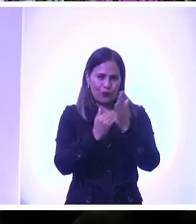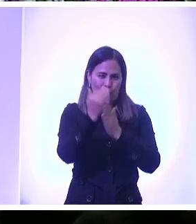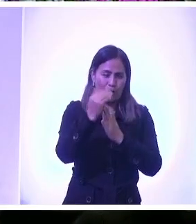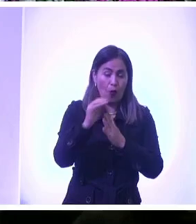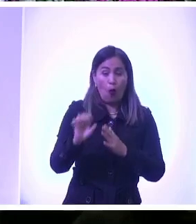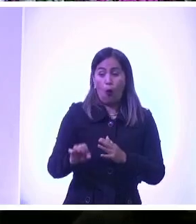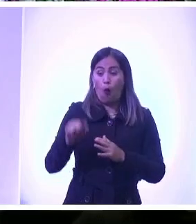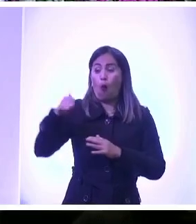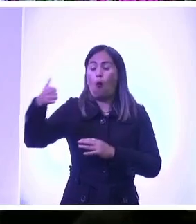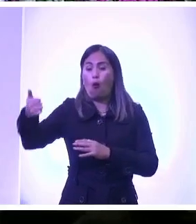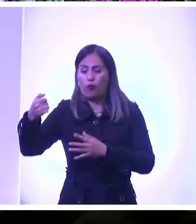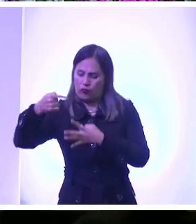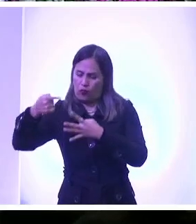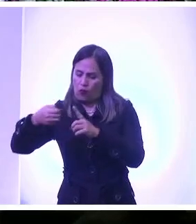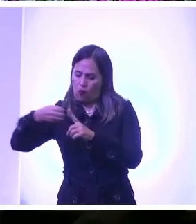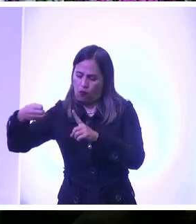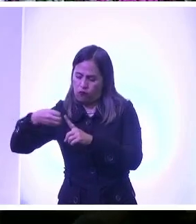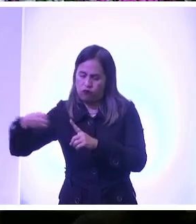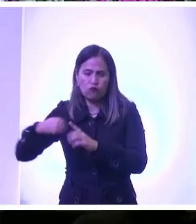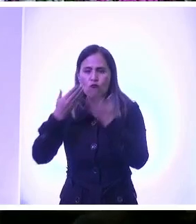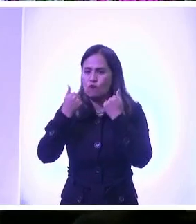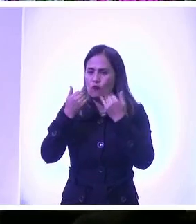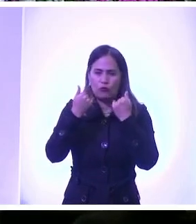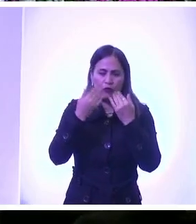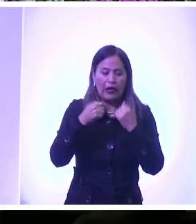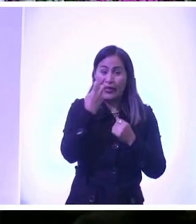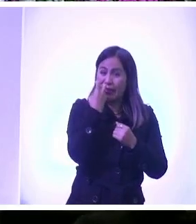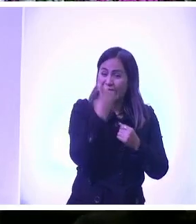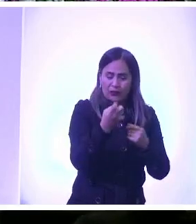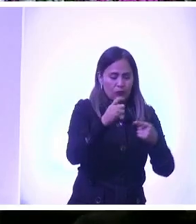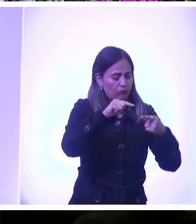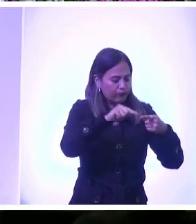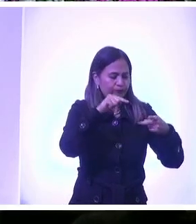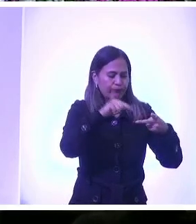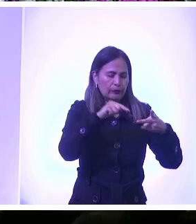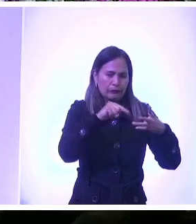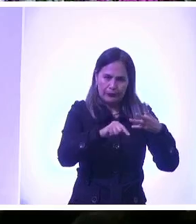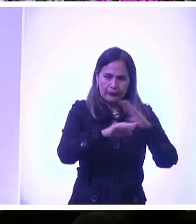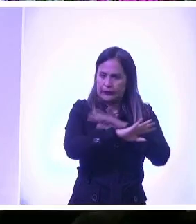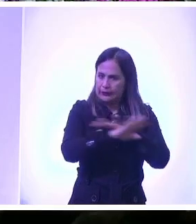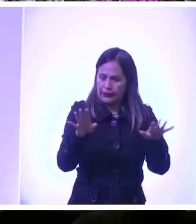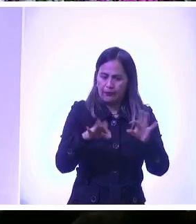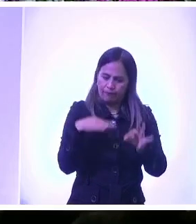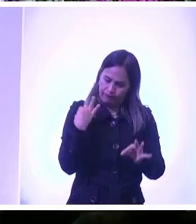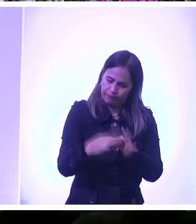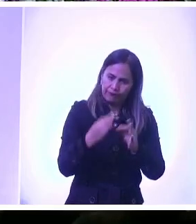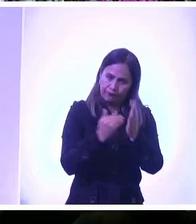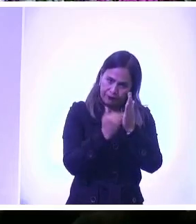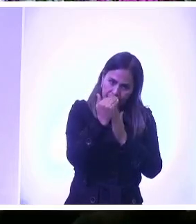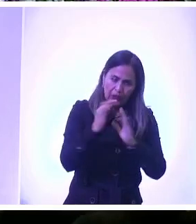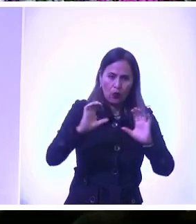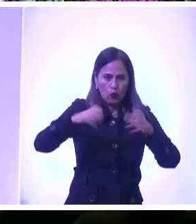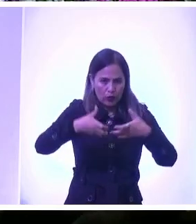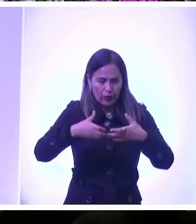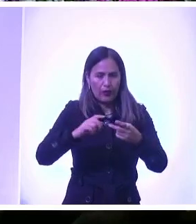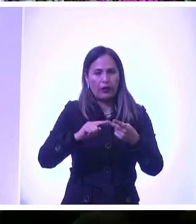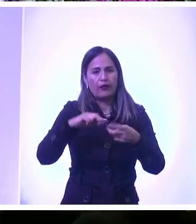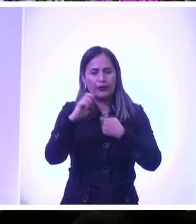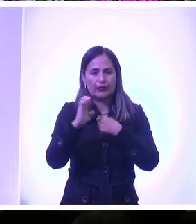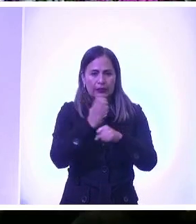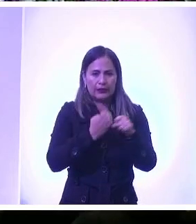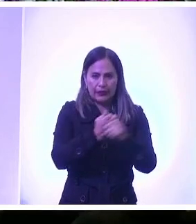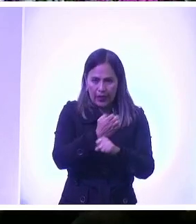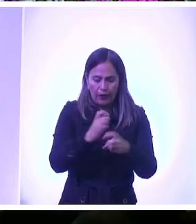fórmulas eso es lo que se tiene que hacer para poder desarrollar de una manera correcta una comunidad un estado o un país le